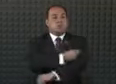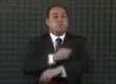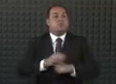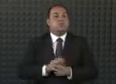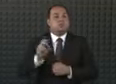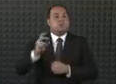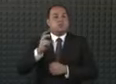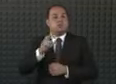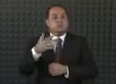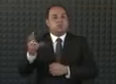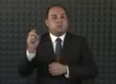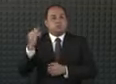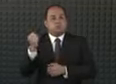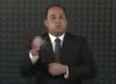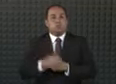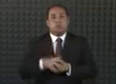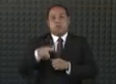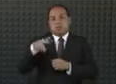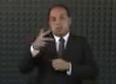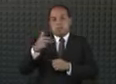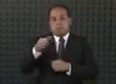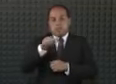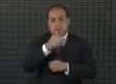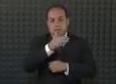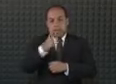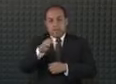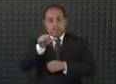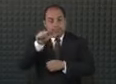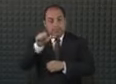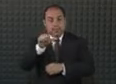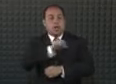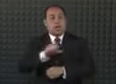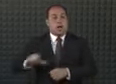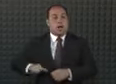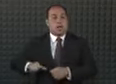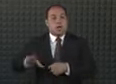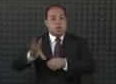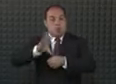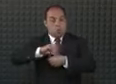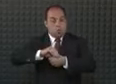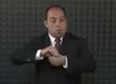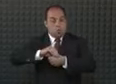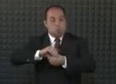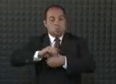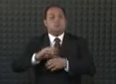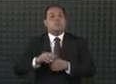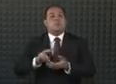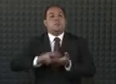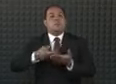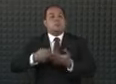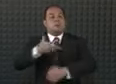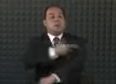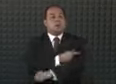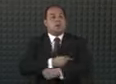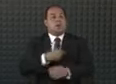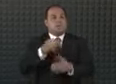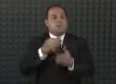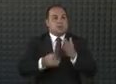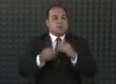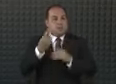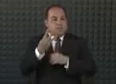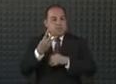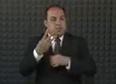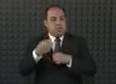30 a 39, 13 de las 16 alcaldías con esquema completo, que esperamos completar estas 3 alcaldías faltantes la semana del 5 de